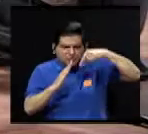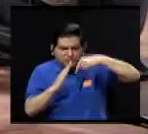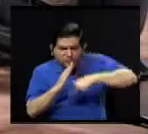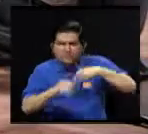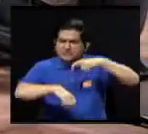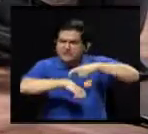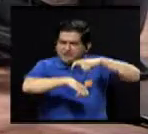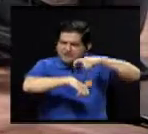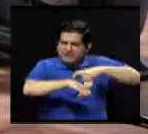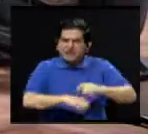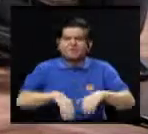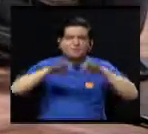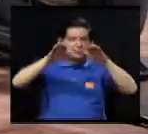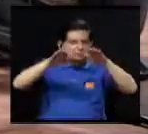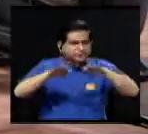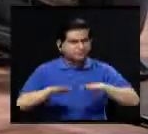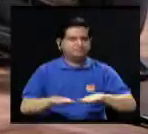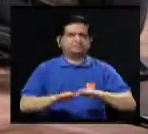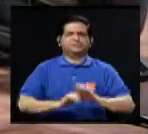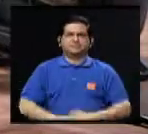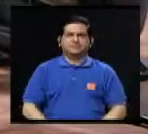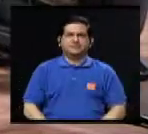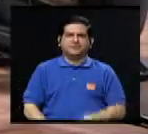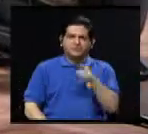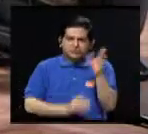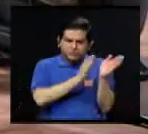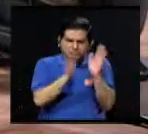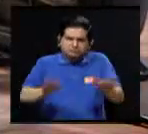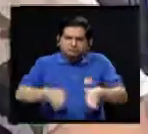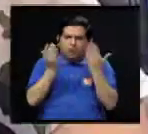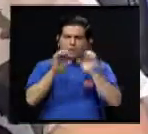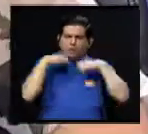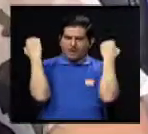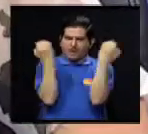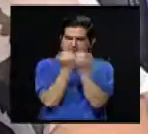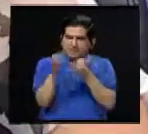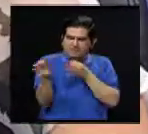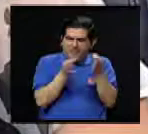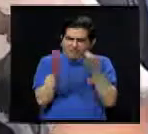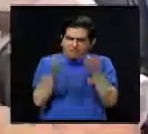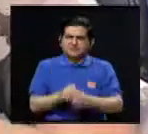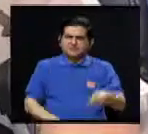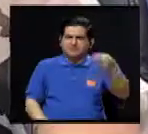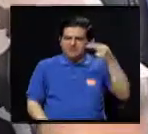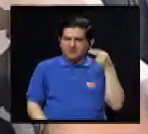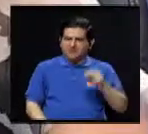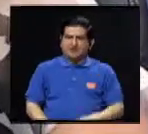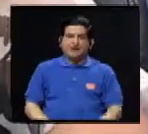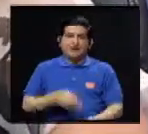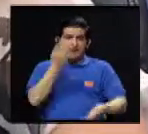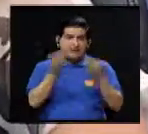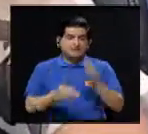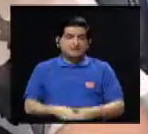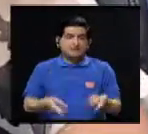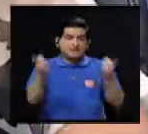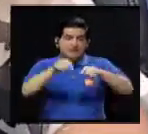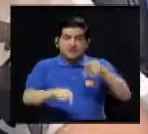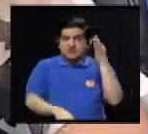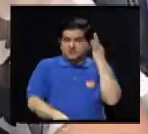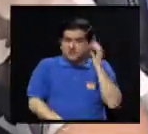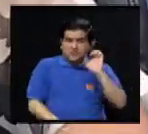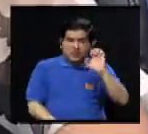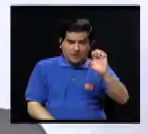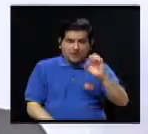más tiempo, con más relajación. ¿Cómo se prepararon ustedes como equipo para contar las historias? En este caso, pues tal vez de Doña Esperanza, hablemos un